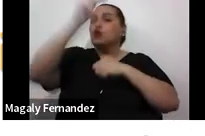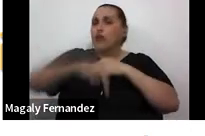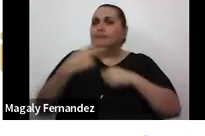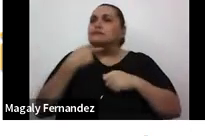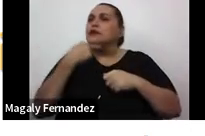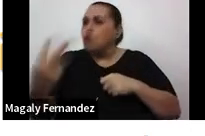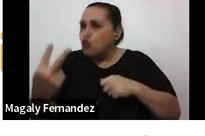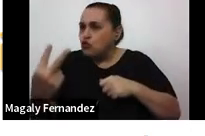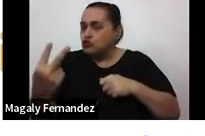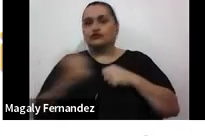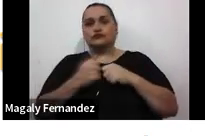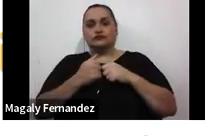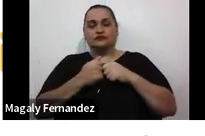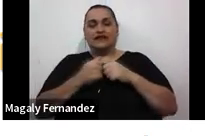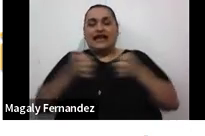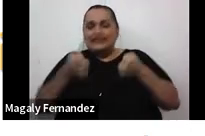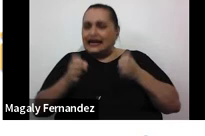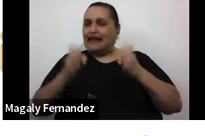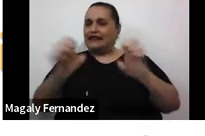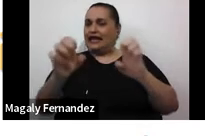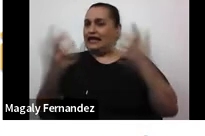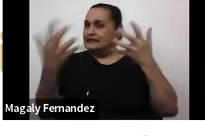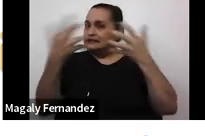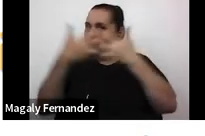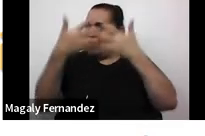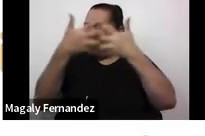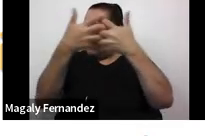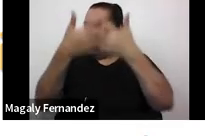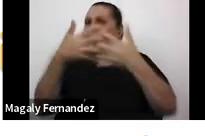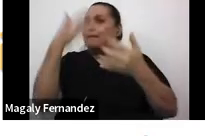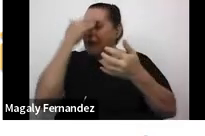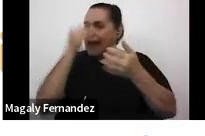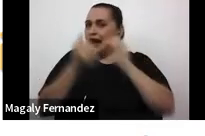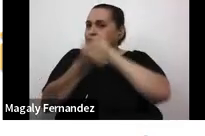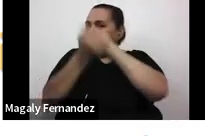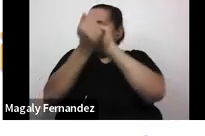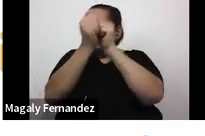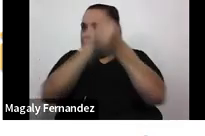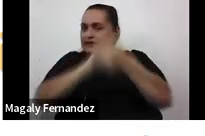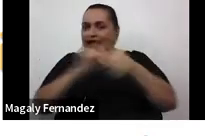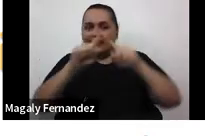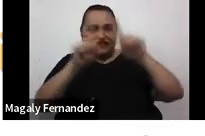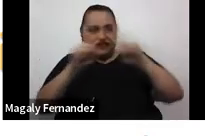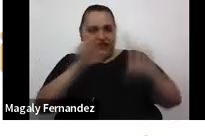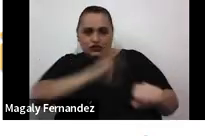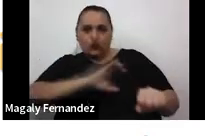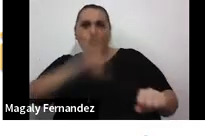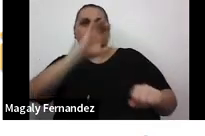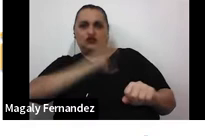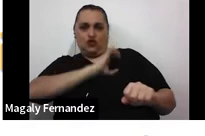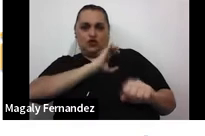etcétera las estrategias adaptativas para precisamente a las diversas condiciones